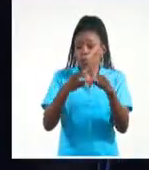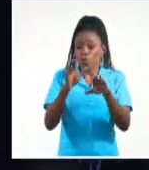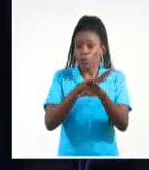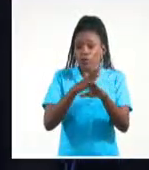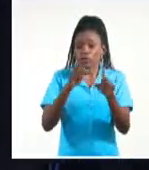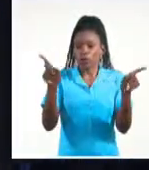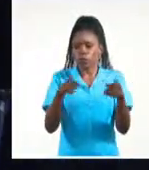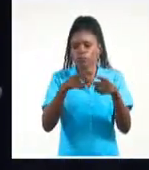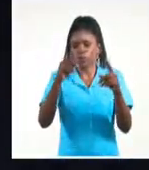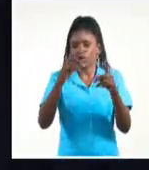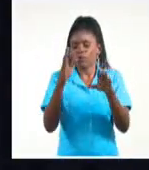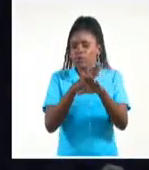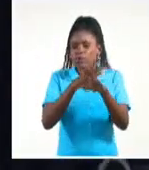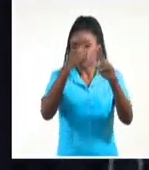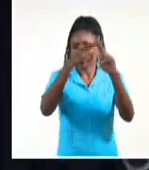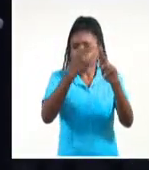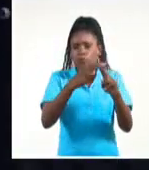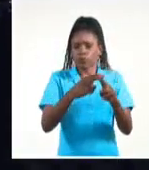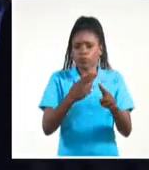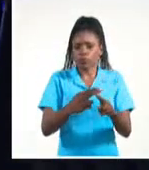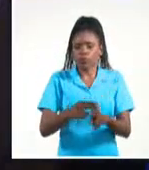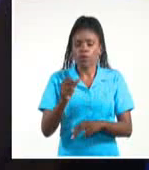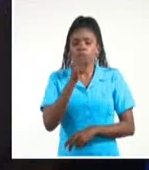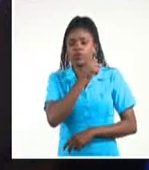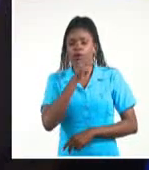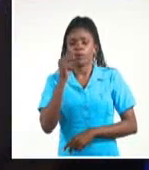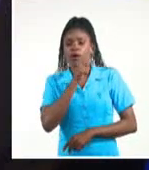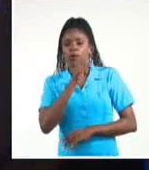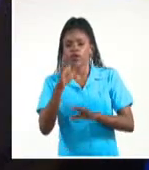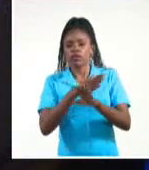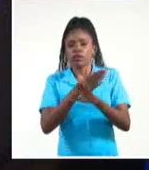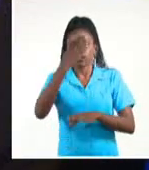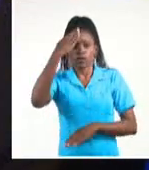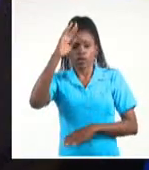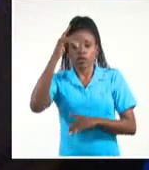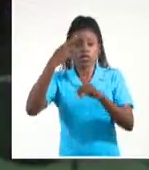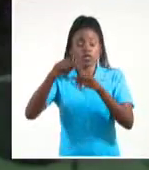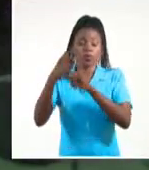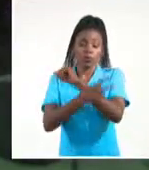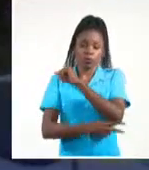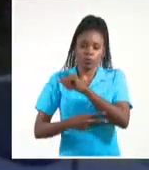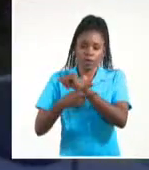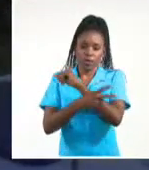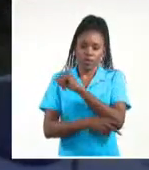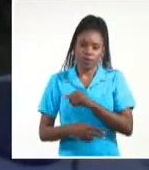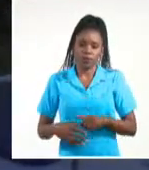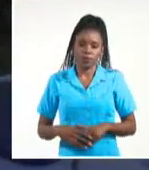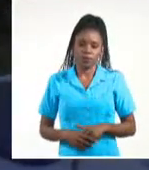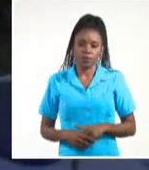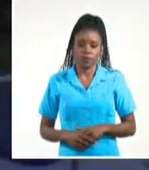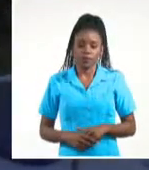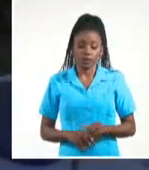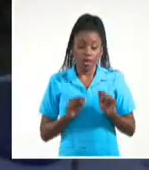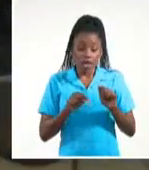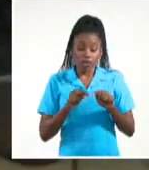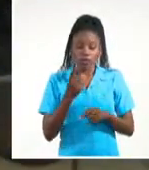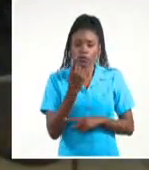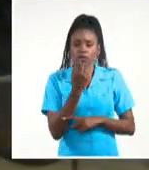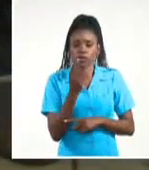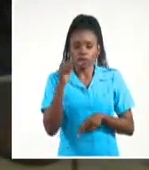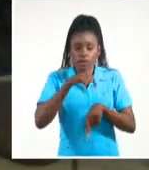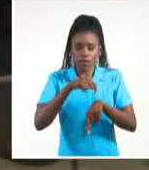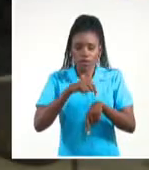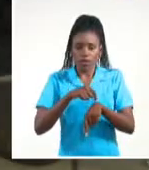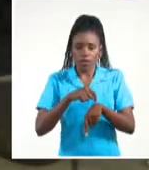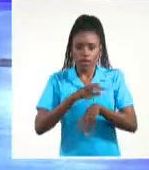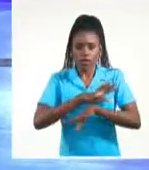un repertorio de piezas musicales representativas de autores cubanos y de otras naciones. Era necesario que llegara este momento. Hoy ha